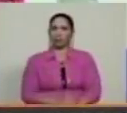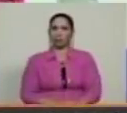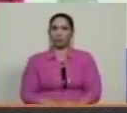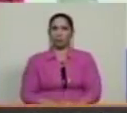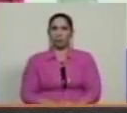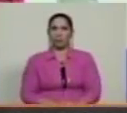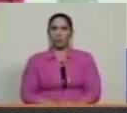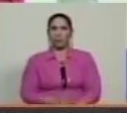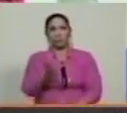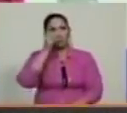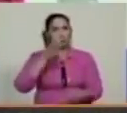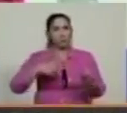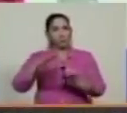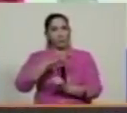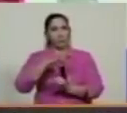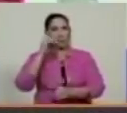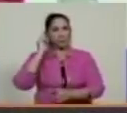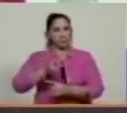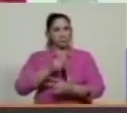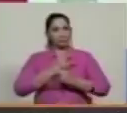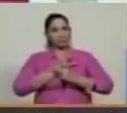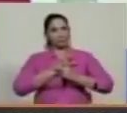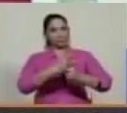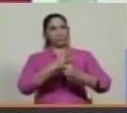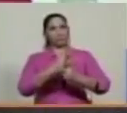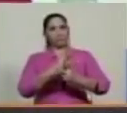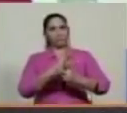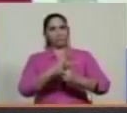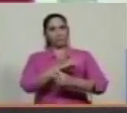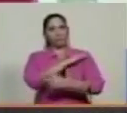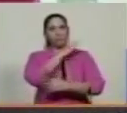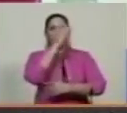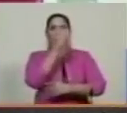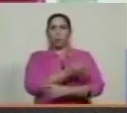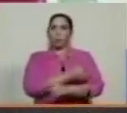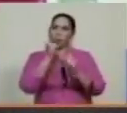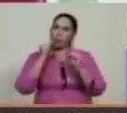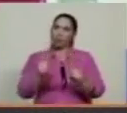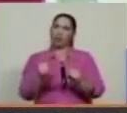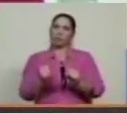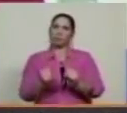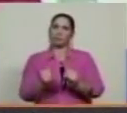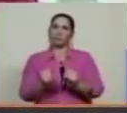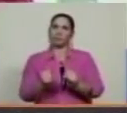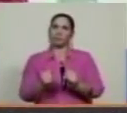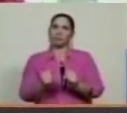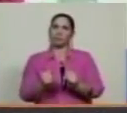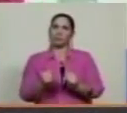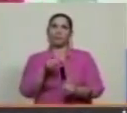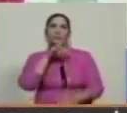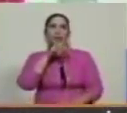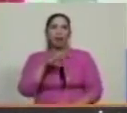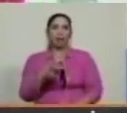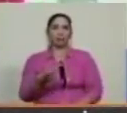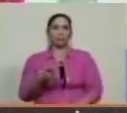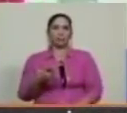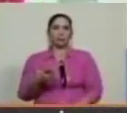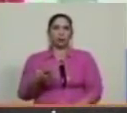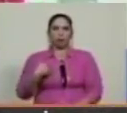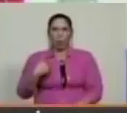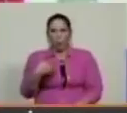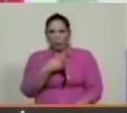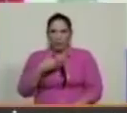El pueblo debe tener vocación de poder. Y yo no estoy hablando ambición de poder,